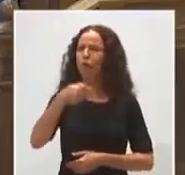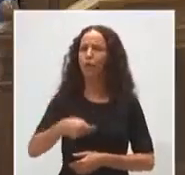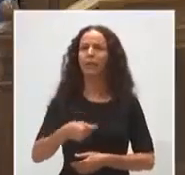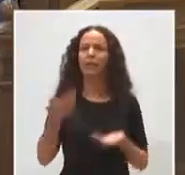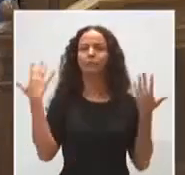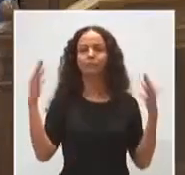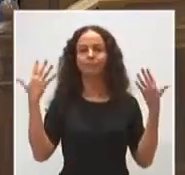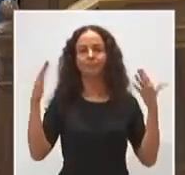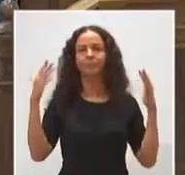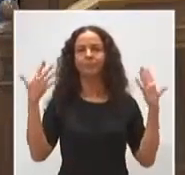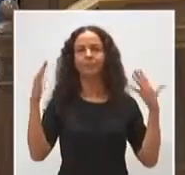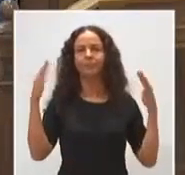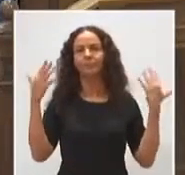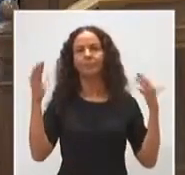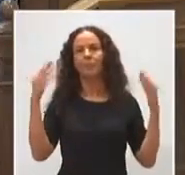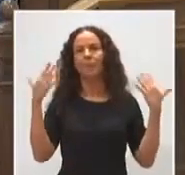importante